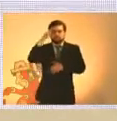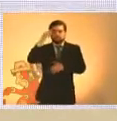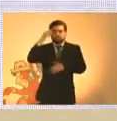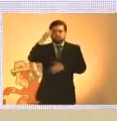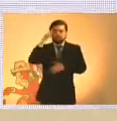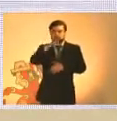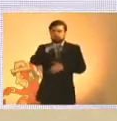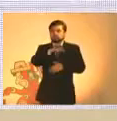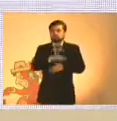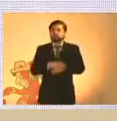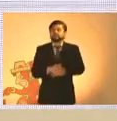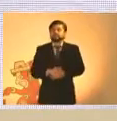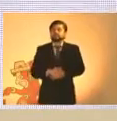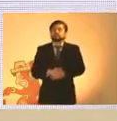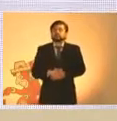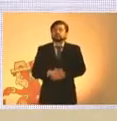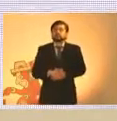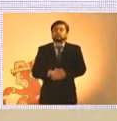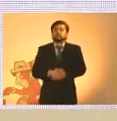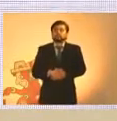serna pero